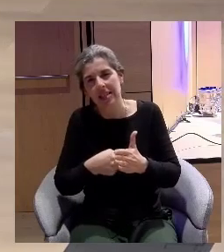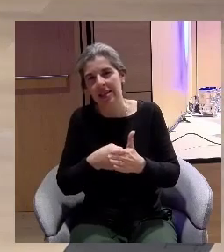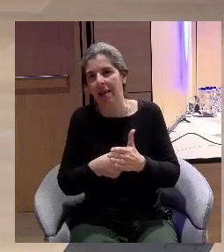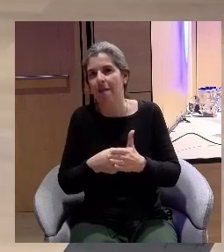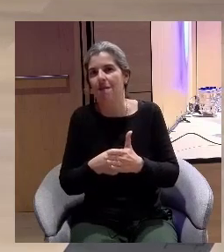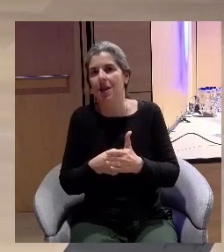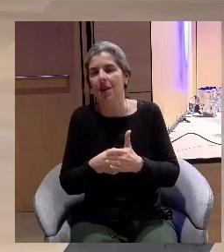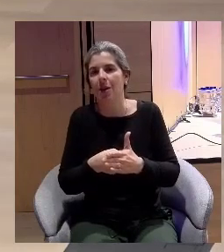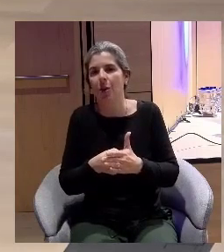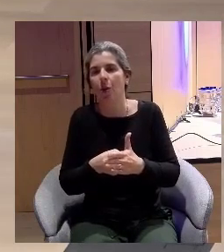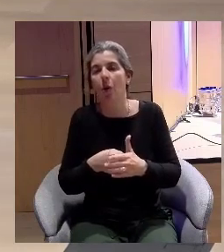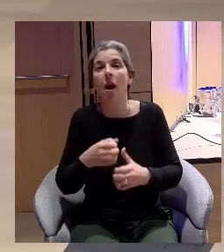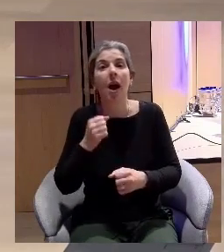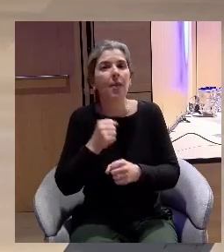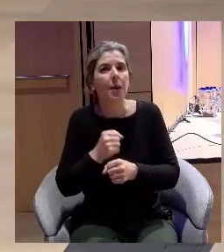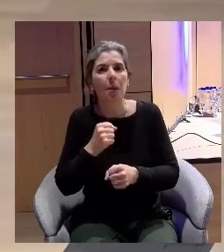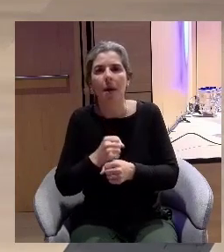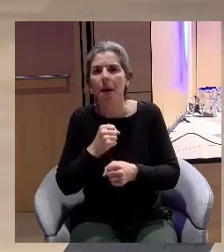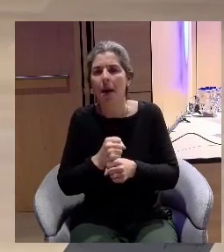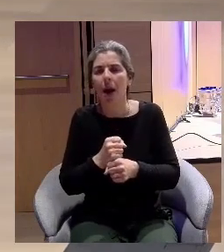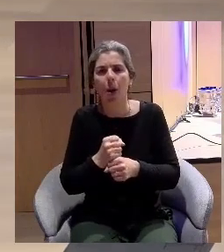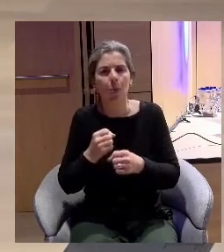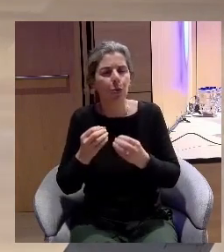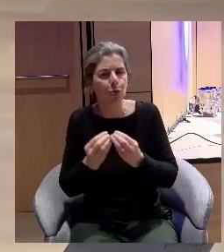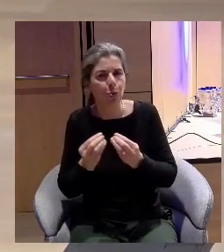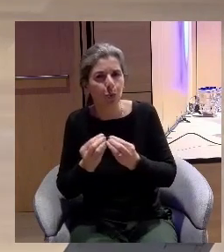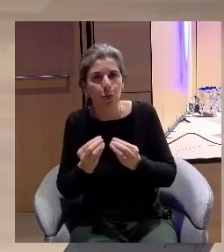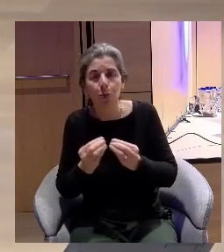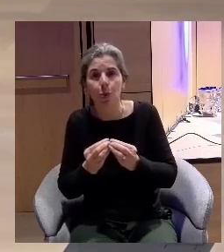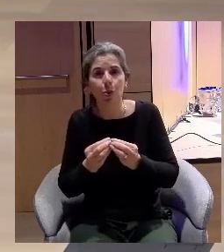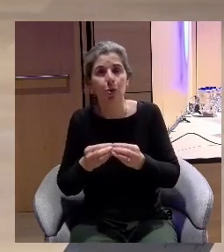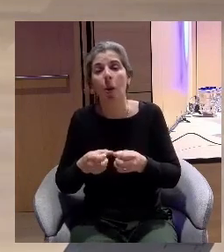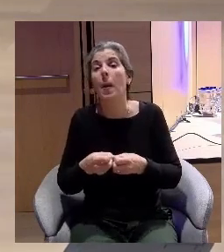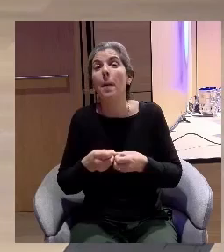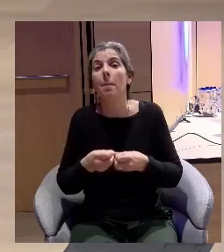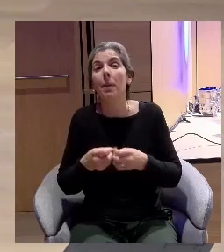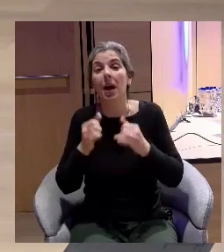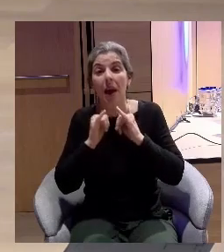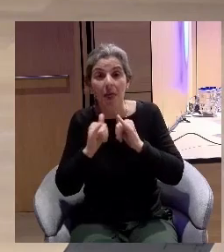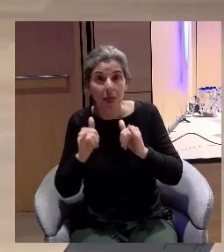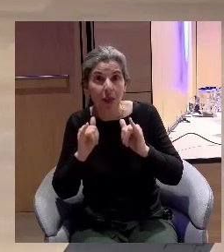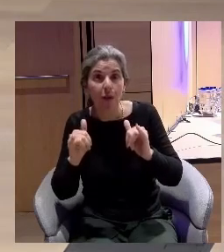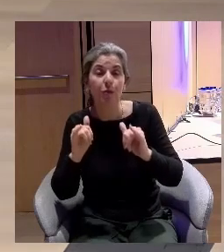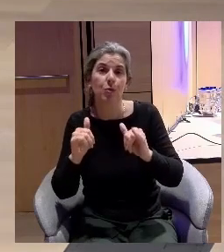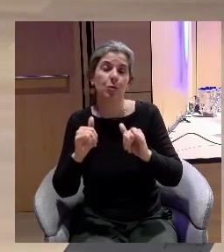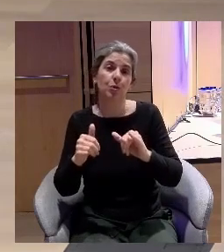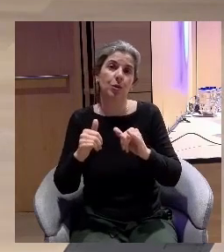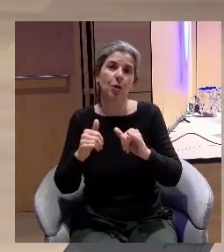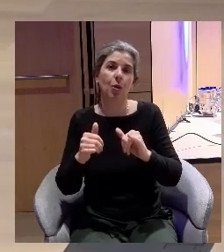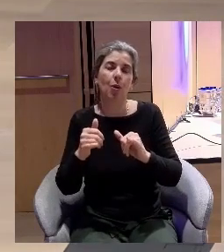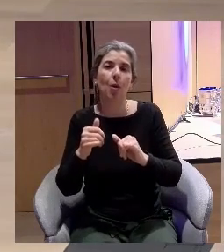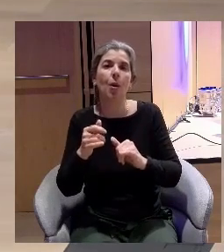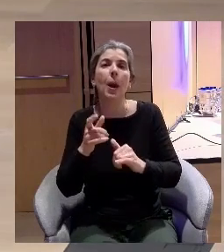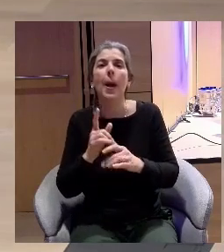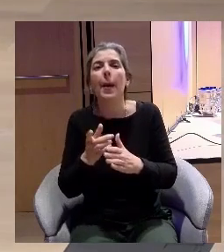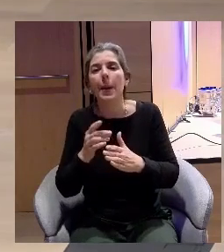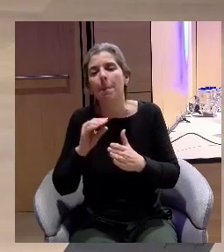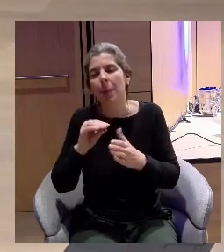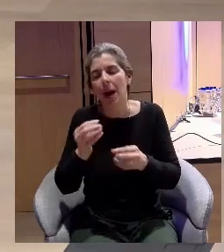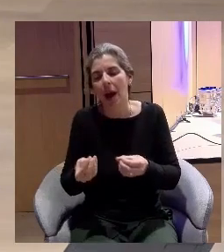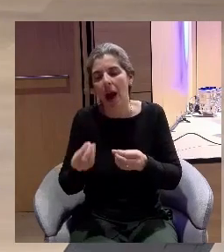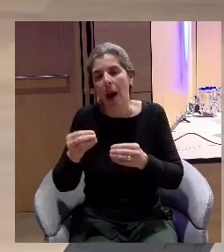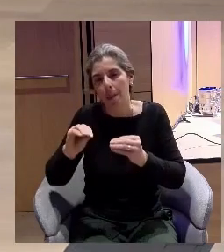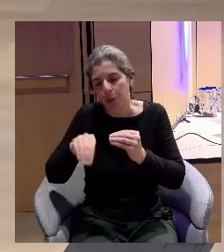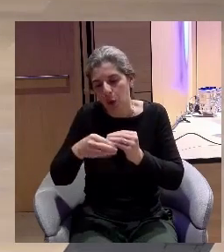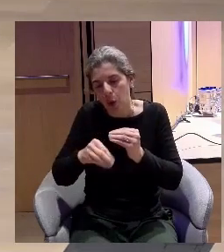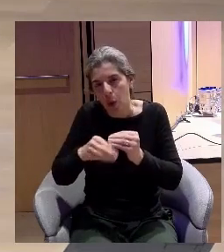no trabajamos fuertemente en eso, vamos a seguir teniendo un derecho segmentado o parcializado. Y